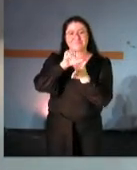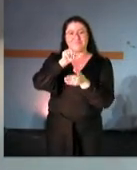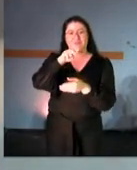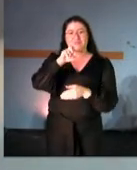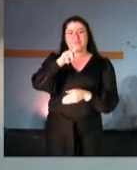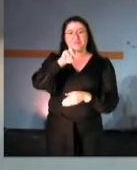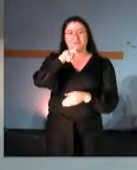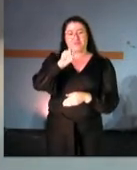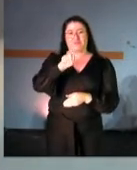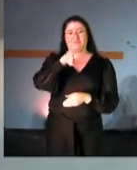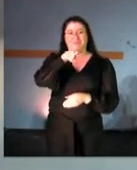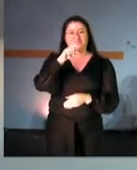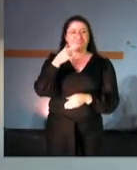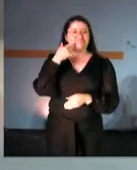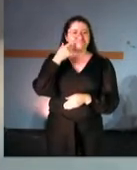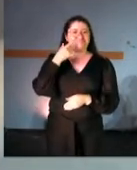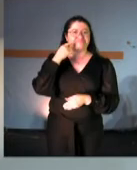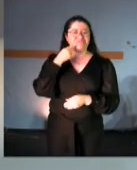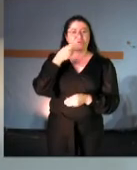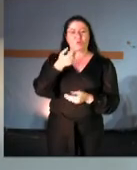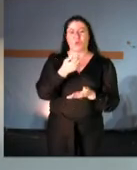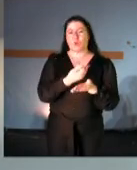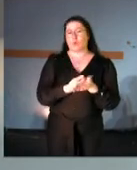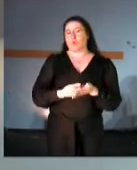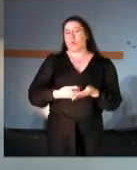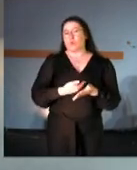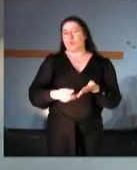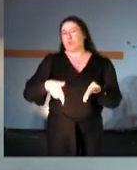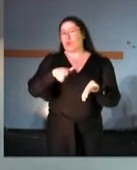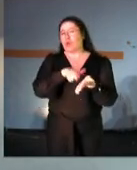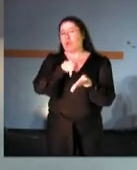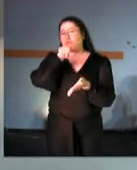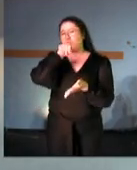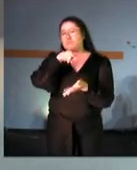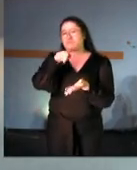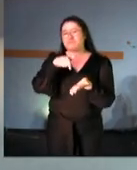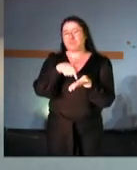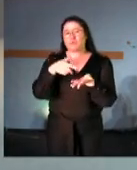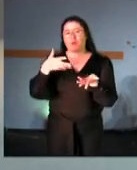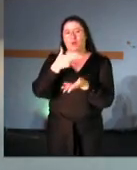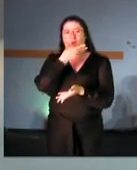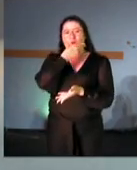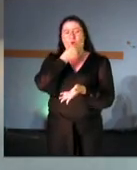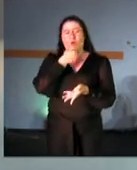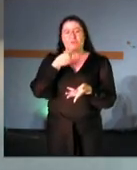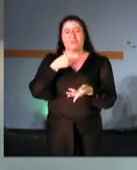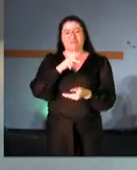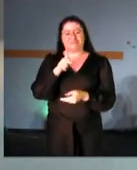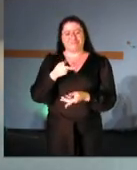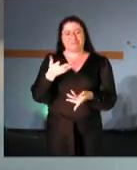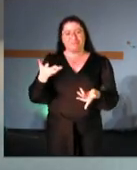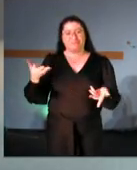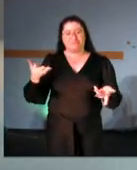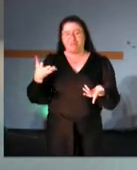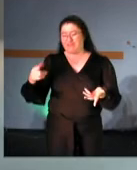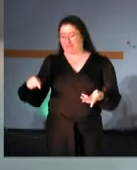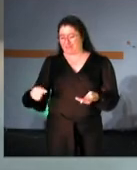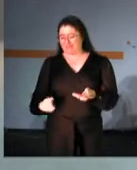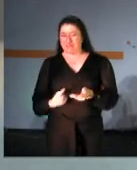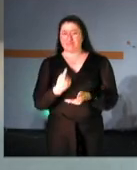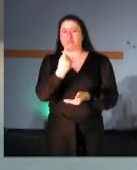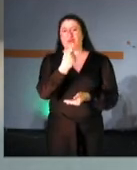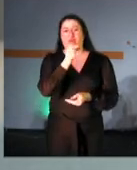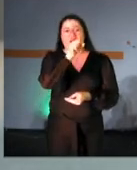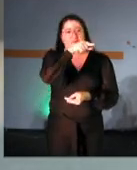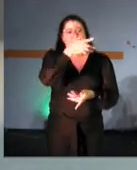en su lucha. Por eso se le conoce como el héroe de las Segovias, ¿no? Un hombre salido del pueblo que